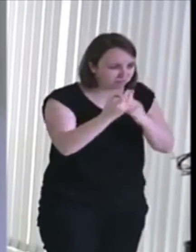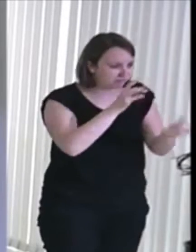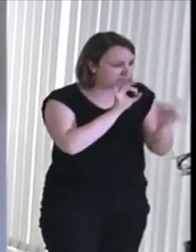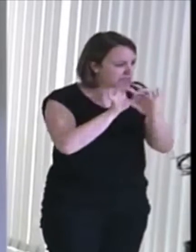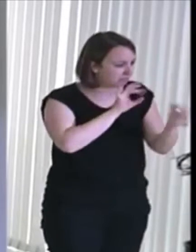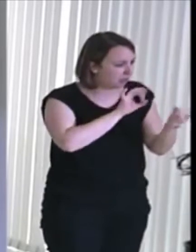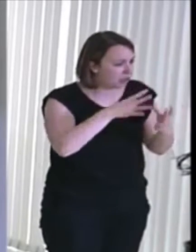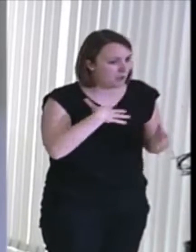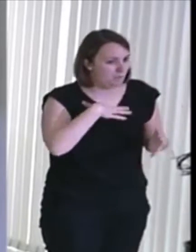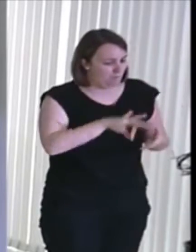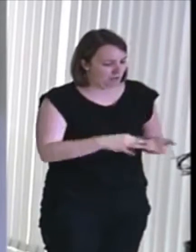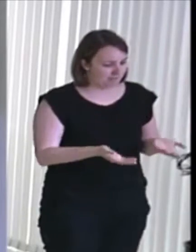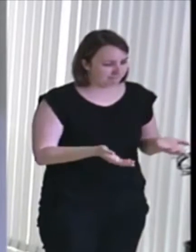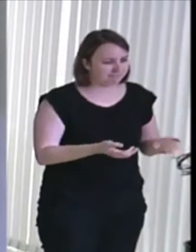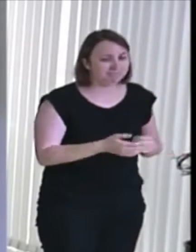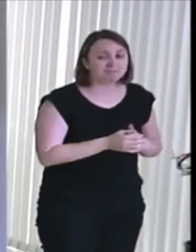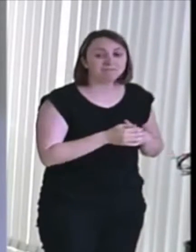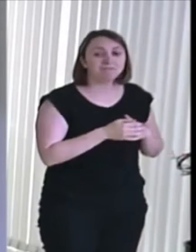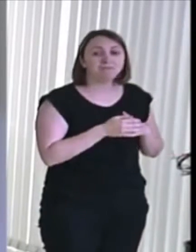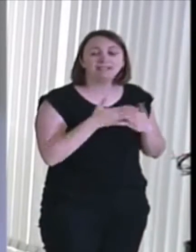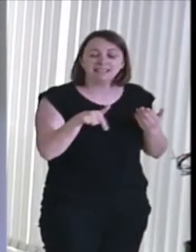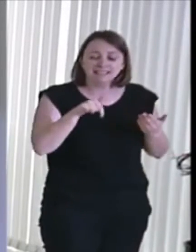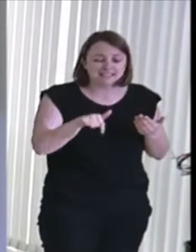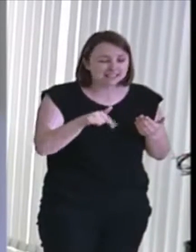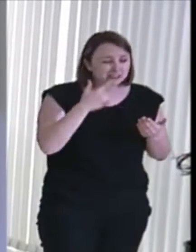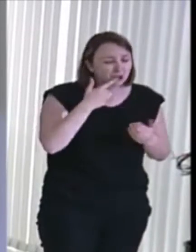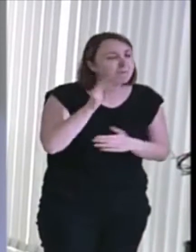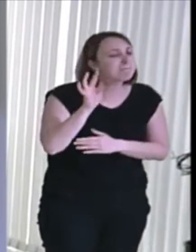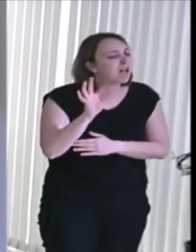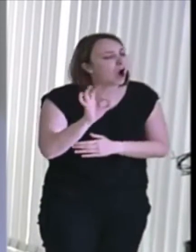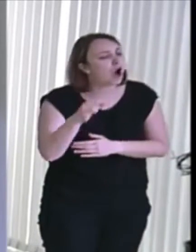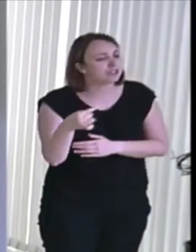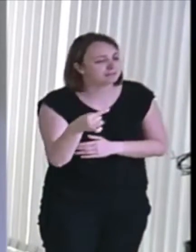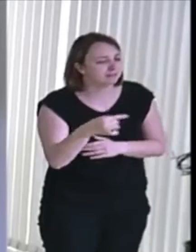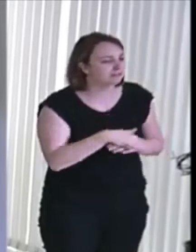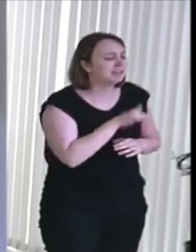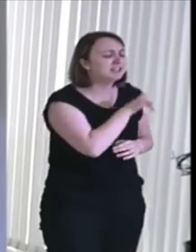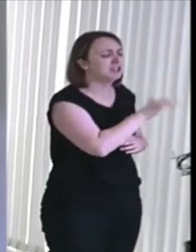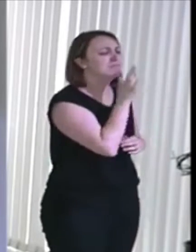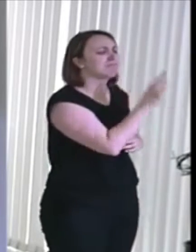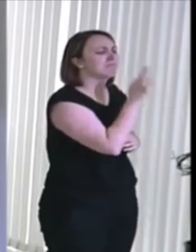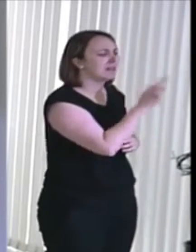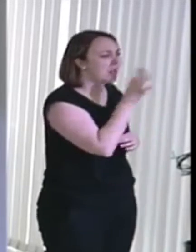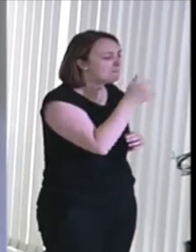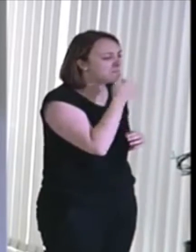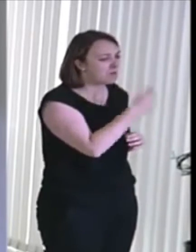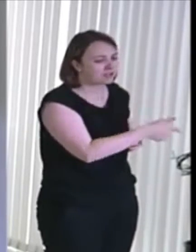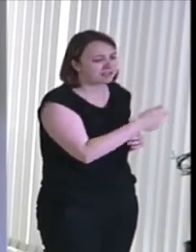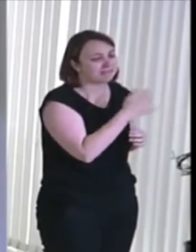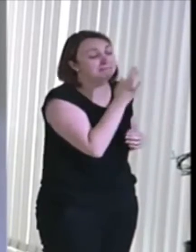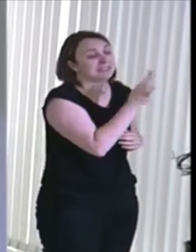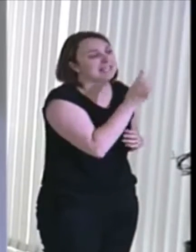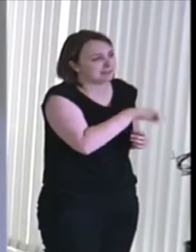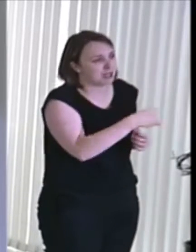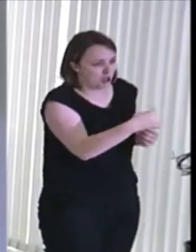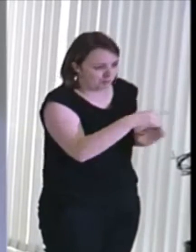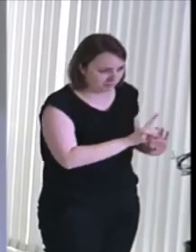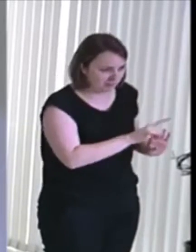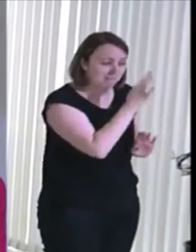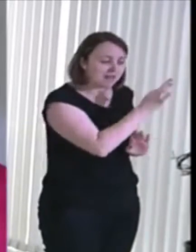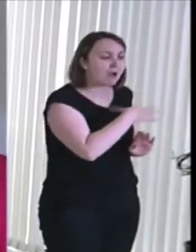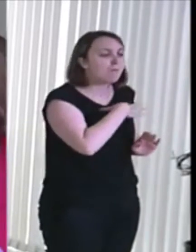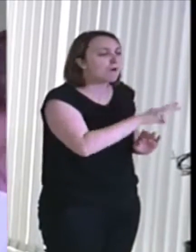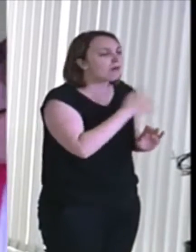todo el resto de la comunidad, ¿no? ¿Esto es una ventaja o una desventaja? Es una ventaja y es un inconveniente. ¿Ventaja por qué? Porque